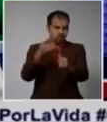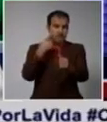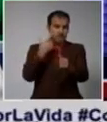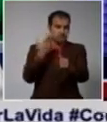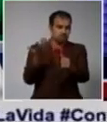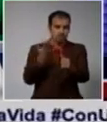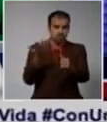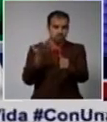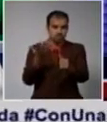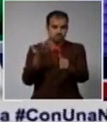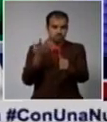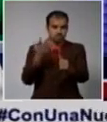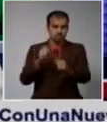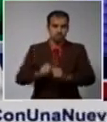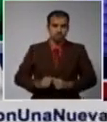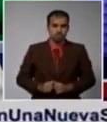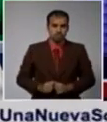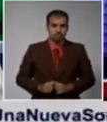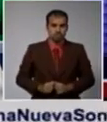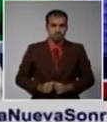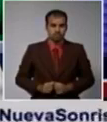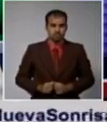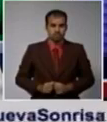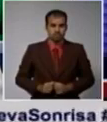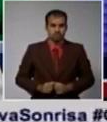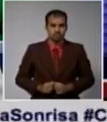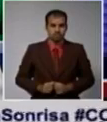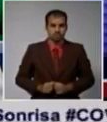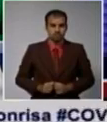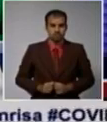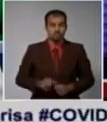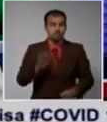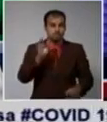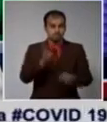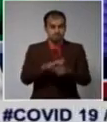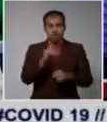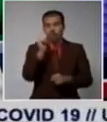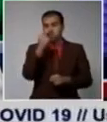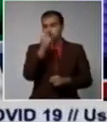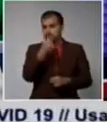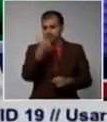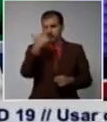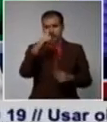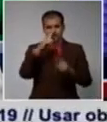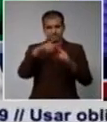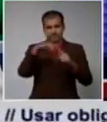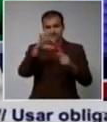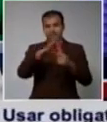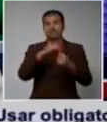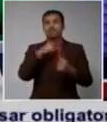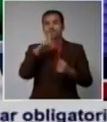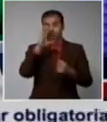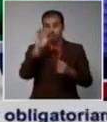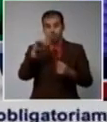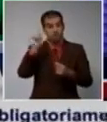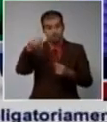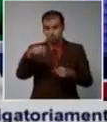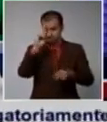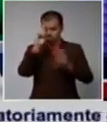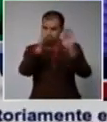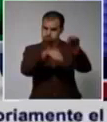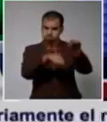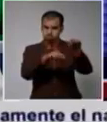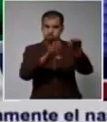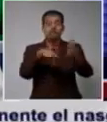domicilio. Se diagnosticó inicialmente con el test de antígeno y posteriormente se confirma